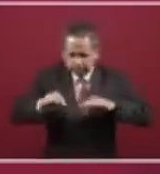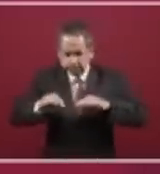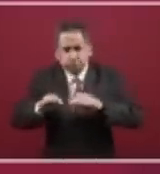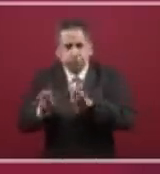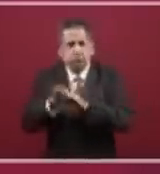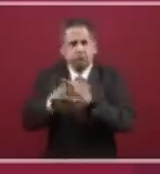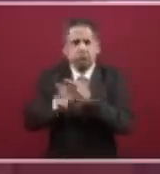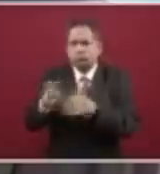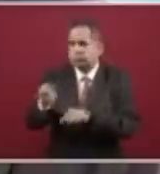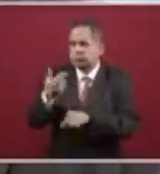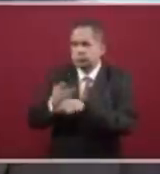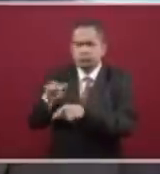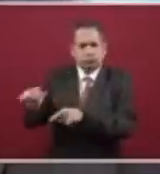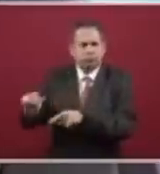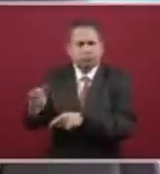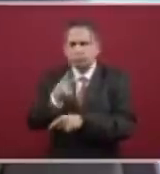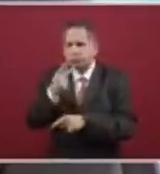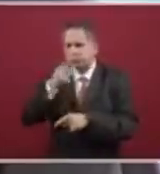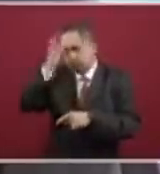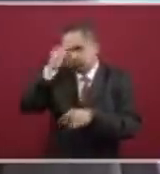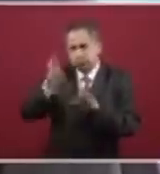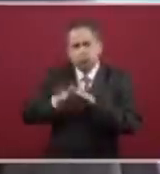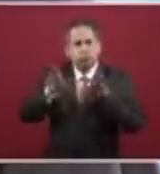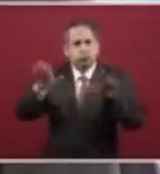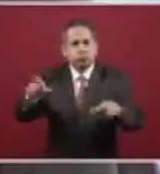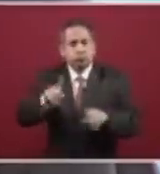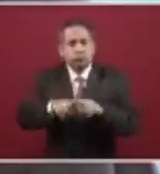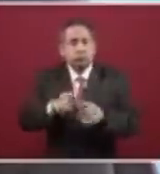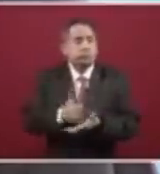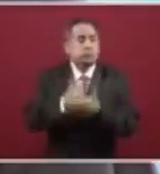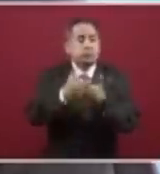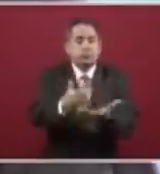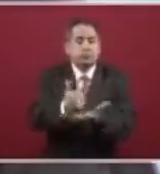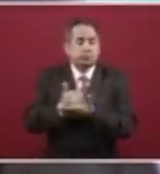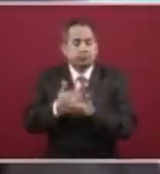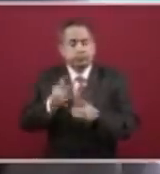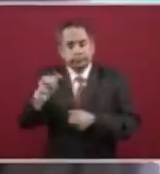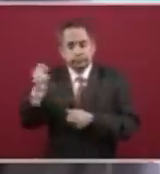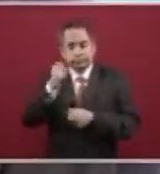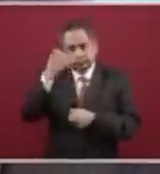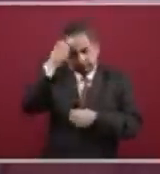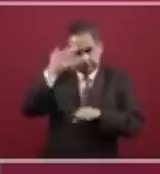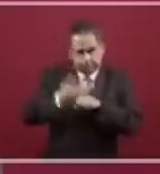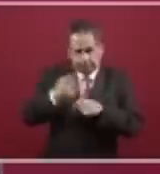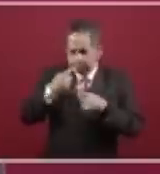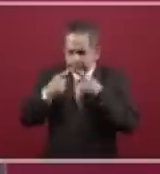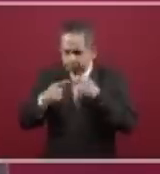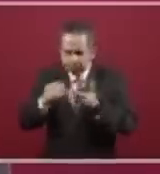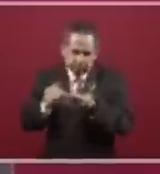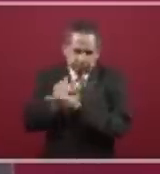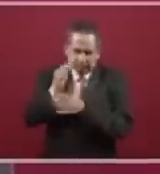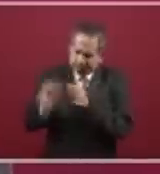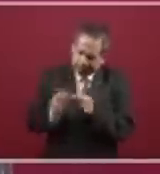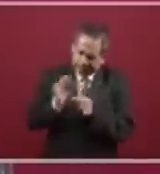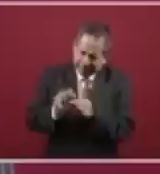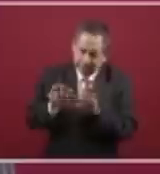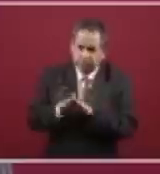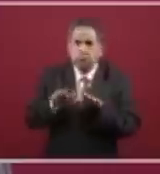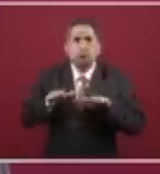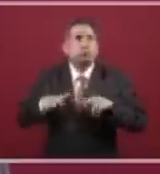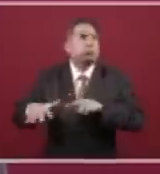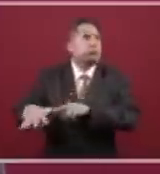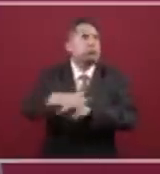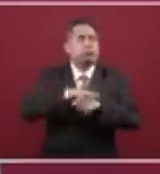secretaría de defensa y en donde estamos teniendo la asistencia de un grupo de técnicos extranjeros para definir con la presión el espacio aéreo